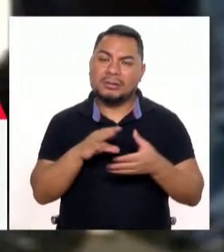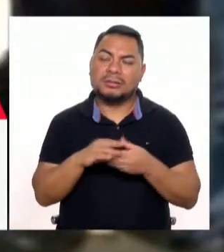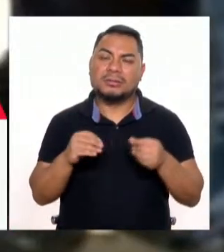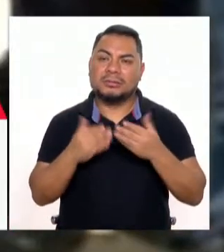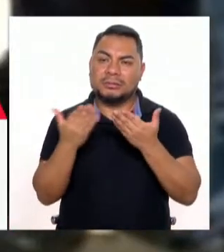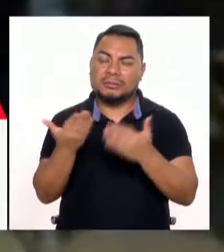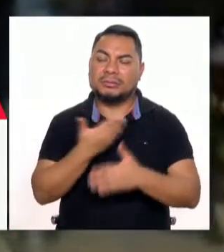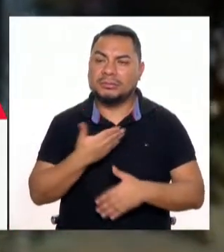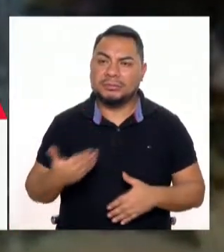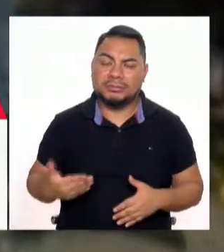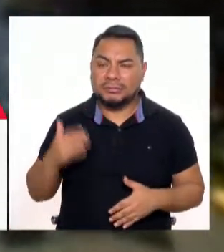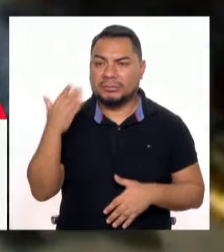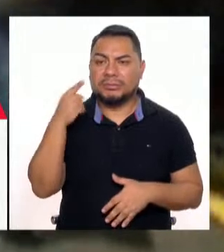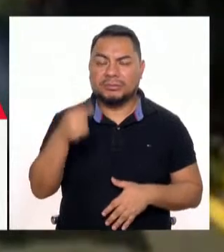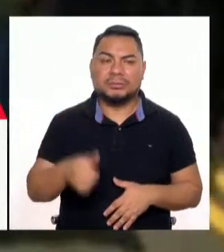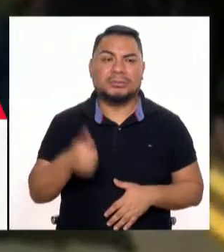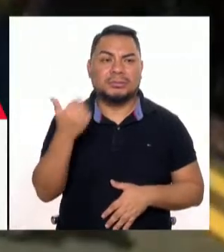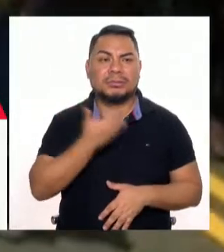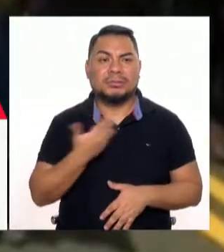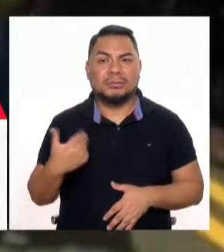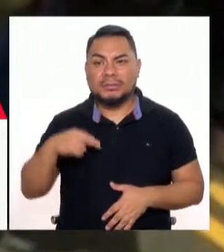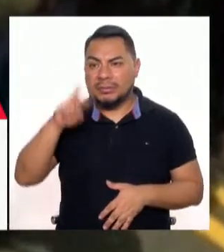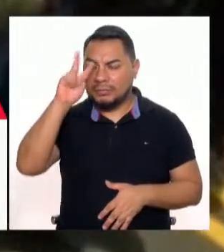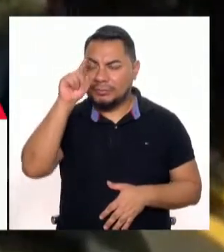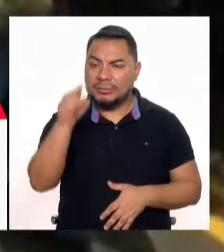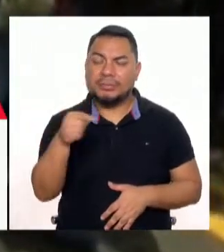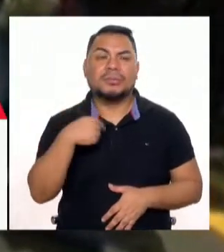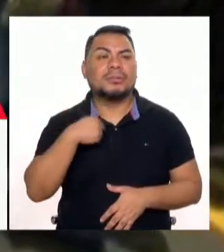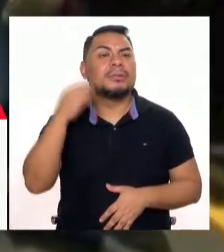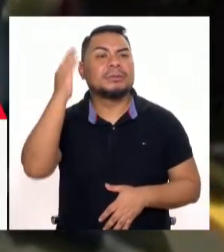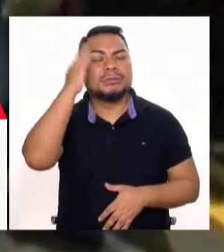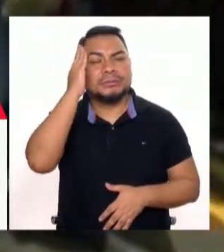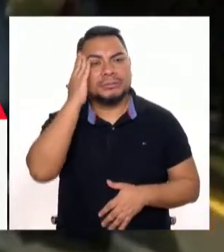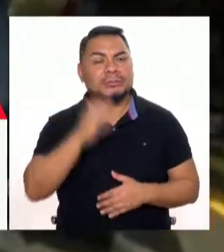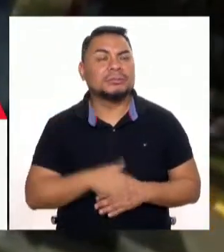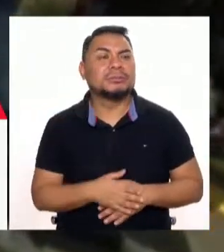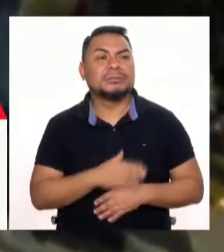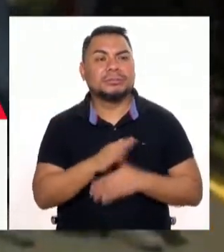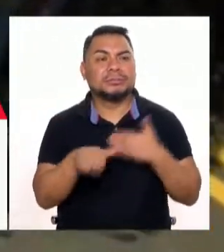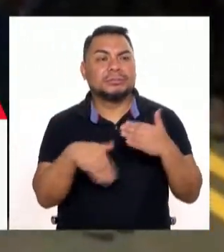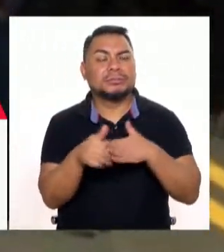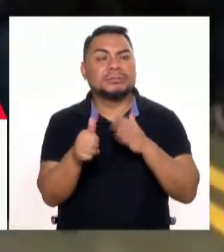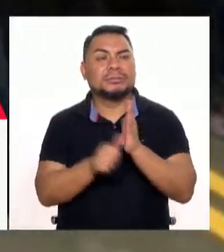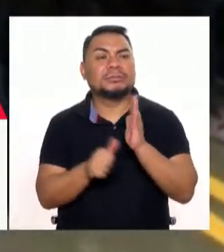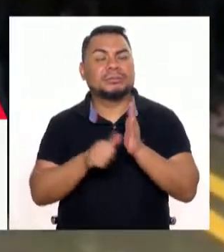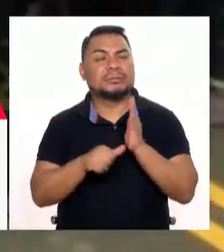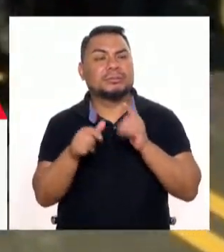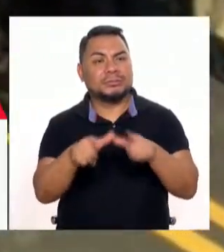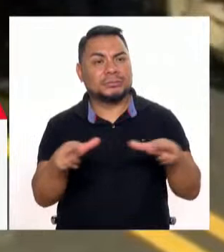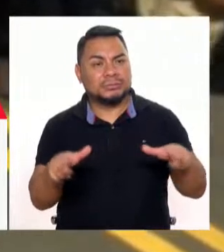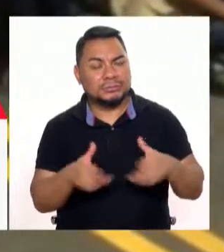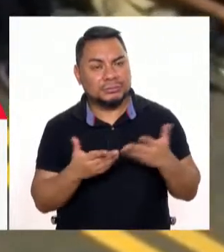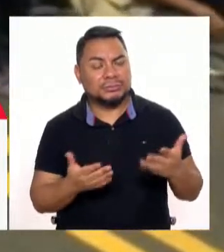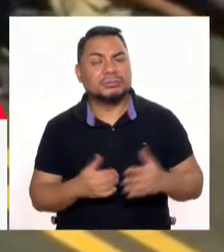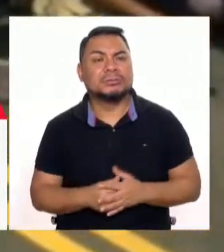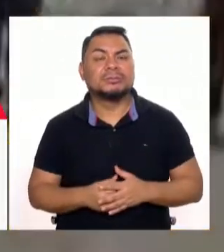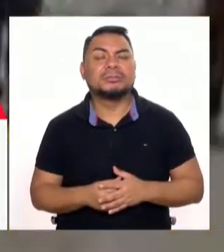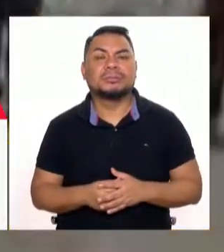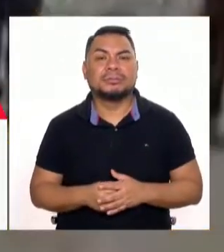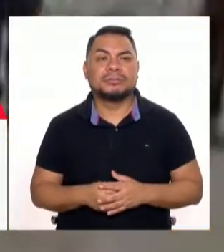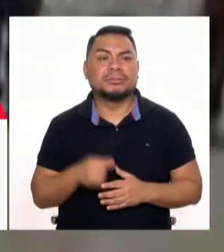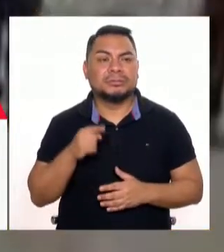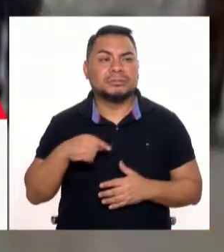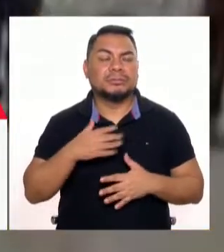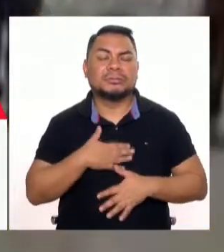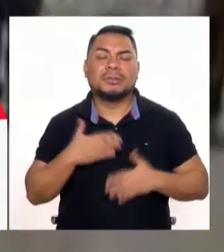boluarte como presidenta del Perú y yo sé que todos los hermanos de esta zona de la selva le